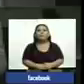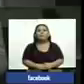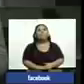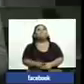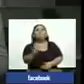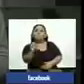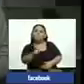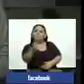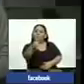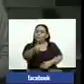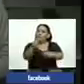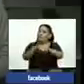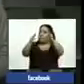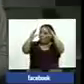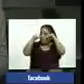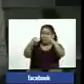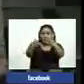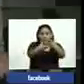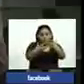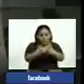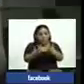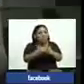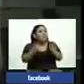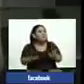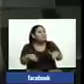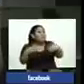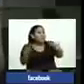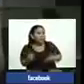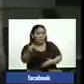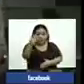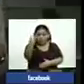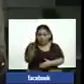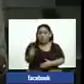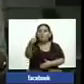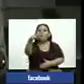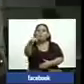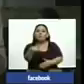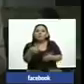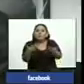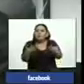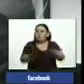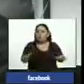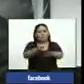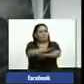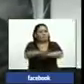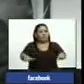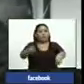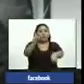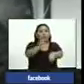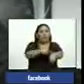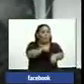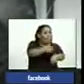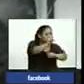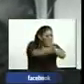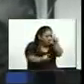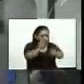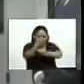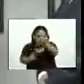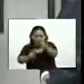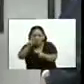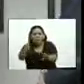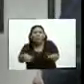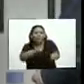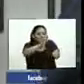Así es, muy buenas noches, compañeros. Y es que precisamente este día han dado por finalizar las consultas sobre el plan de